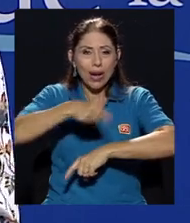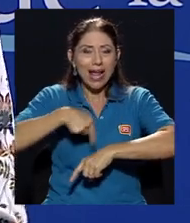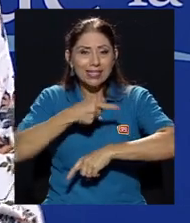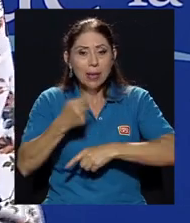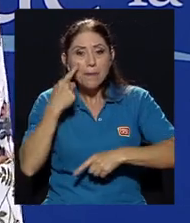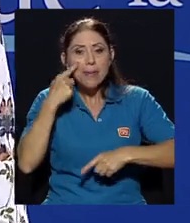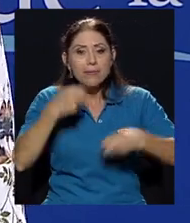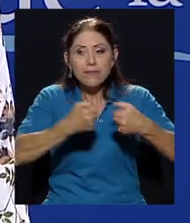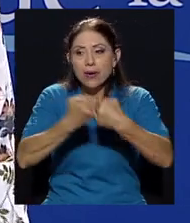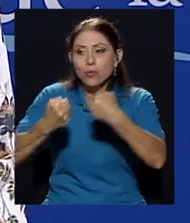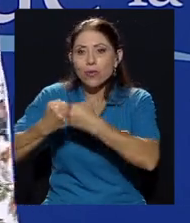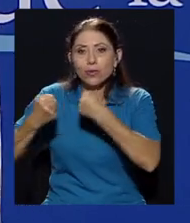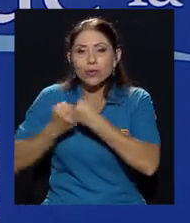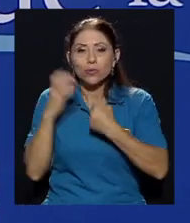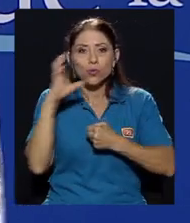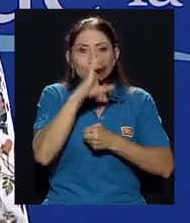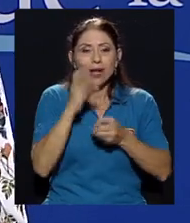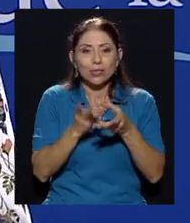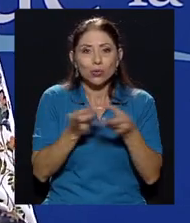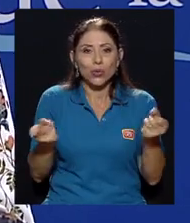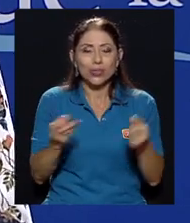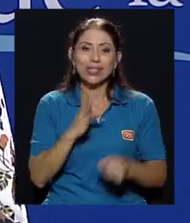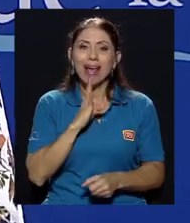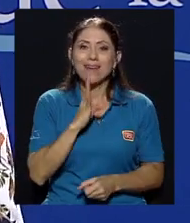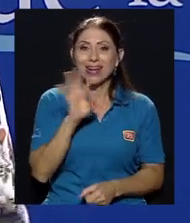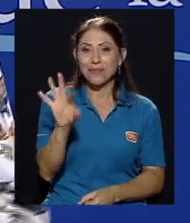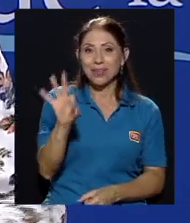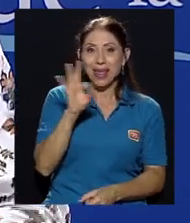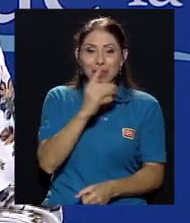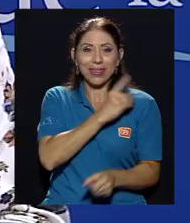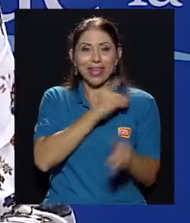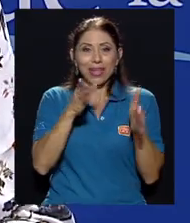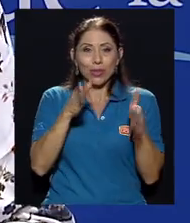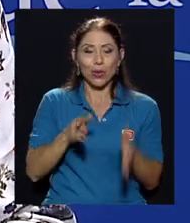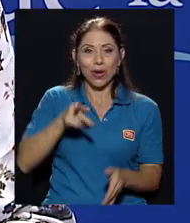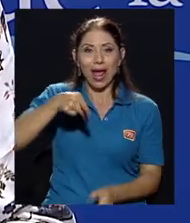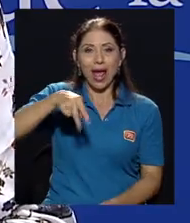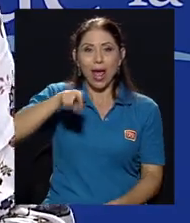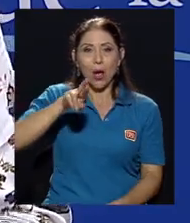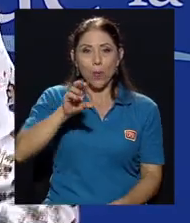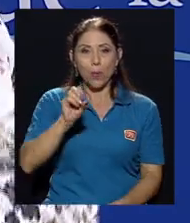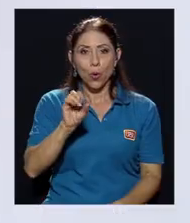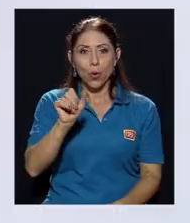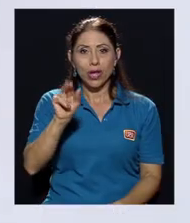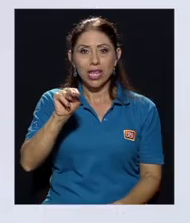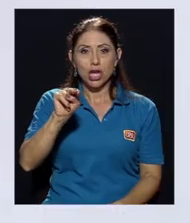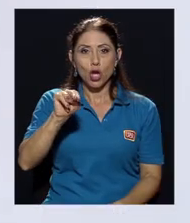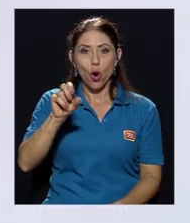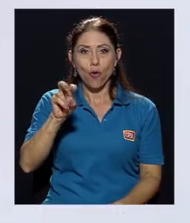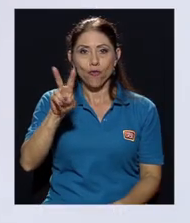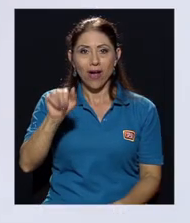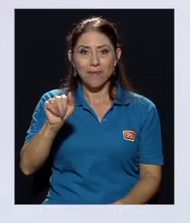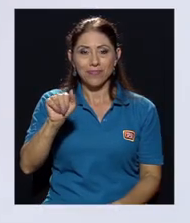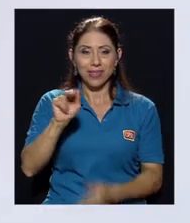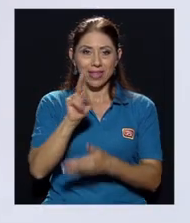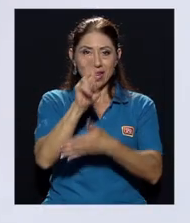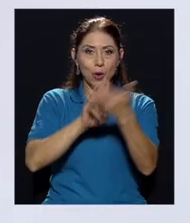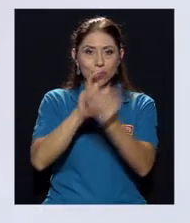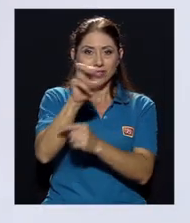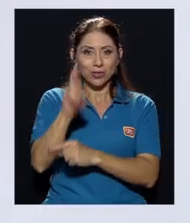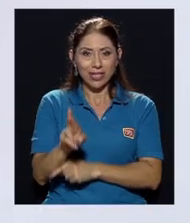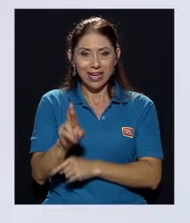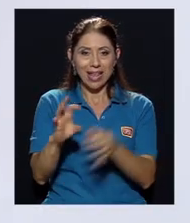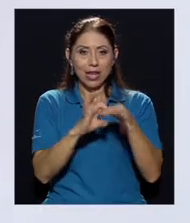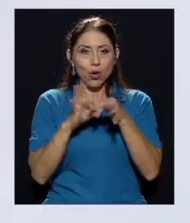a ciertos retos que se les ponen para hablar al respecto he invitado a la directora de pro innova del auxerre y coordinadora nacional de